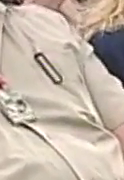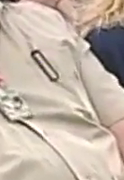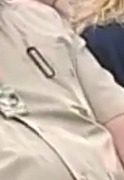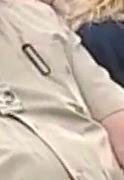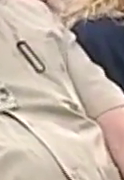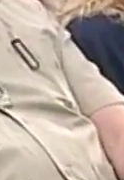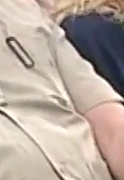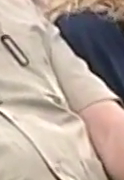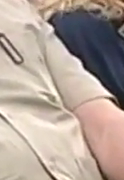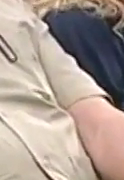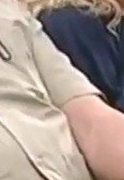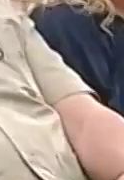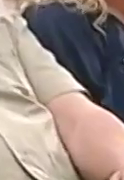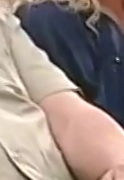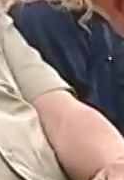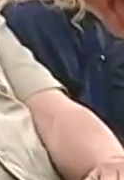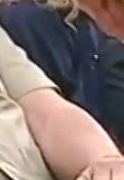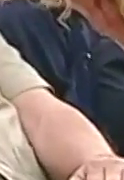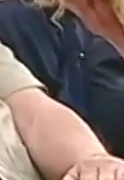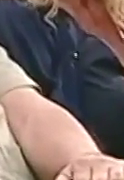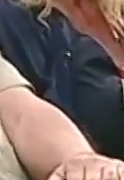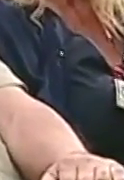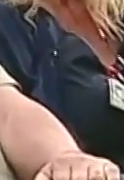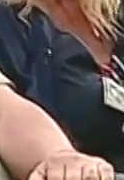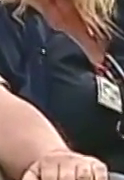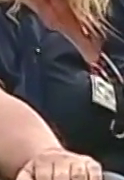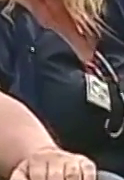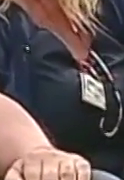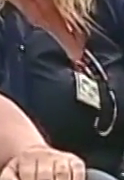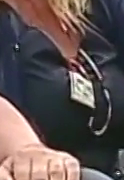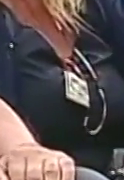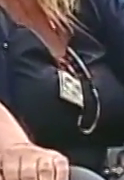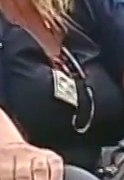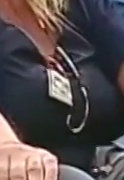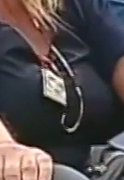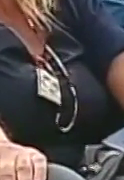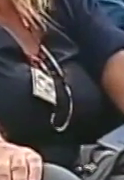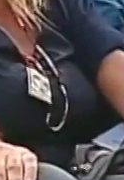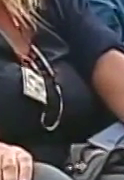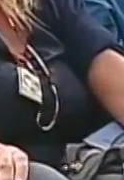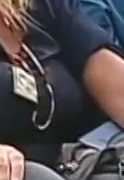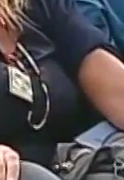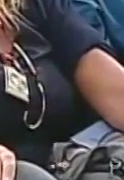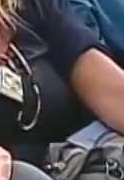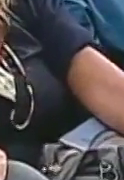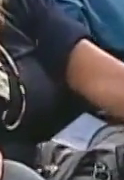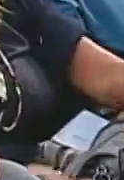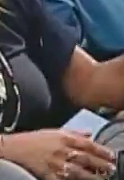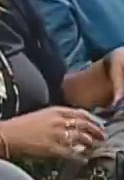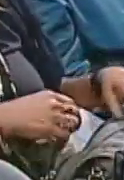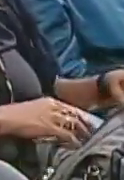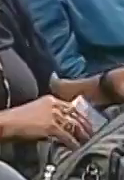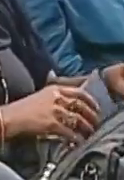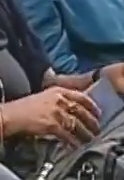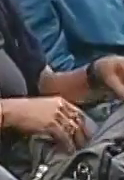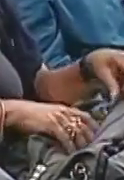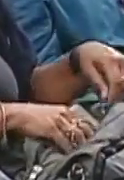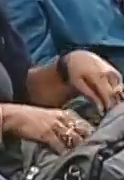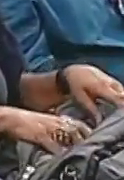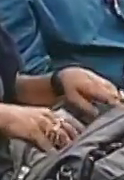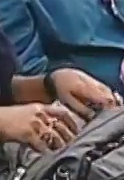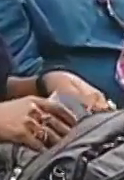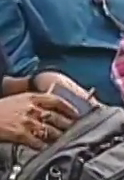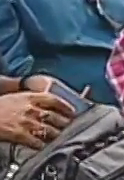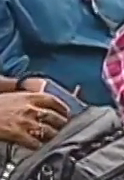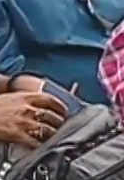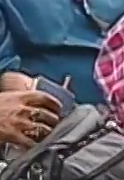hay que invitar para cuando vayamos al Zulia, a Bolívar, a Anzoátegui, a Apure, cuando la Feria Internacional